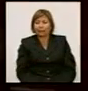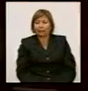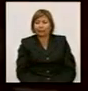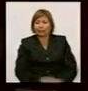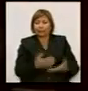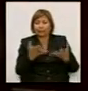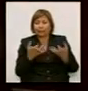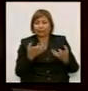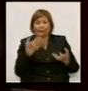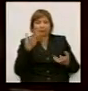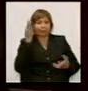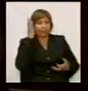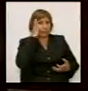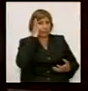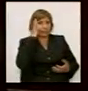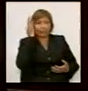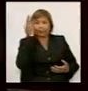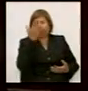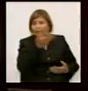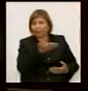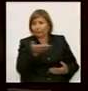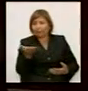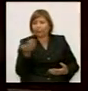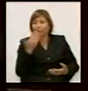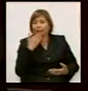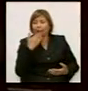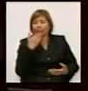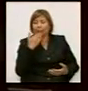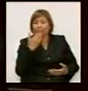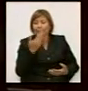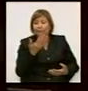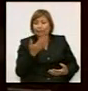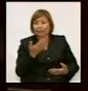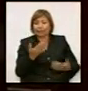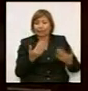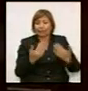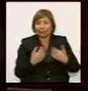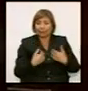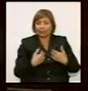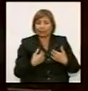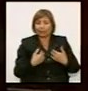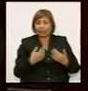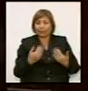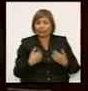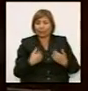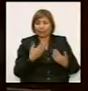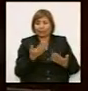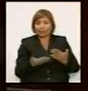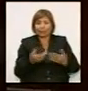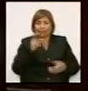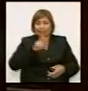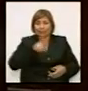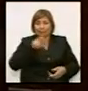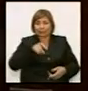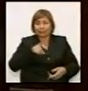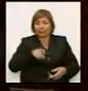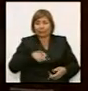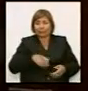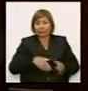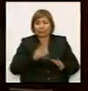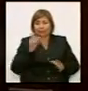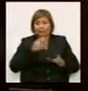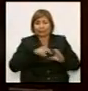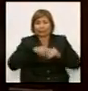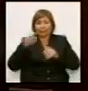Quisiera saber si alguien desea tener o tiene alguna necesidad para que no